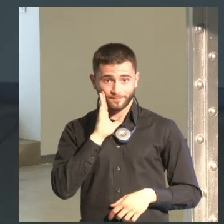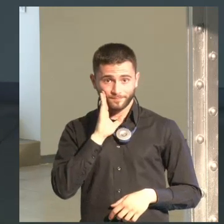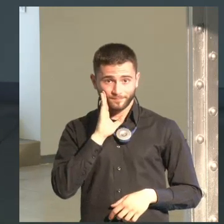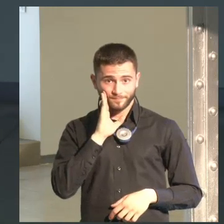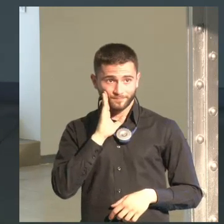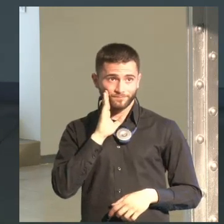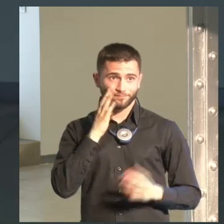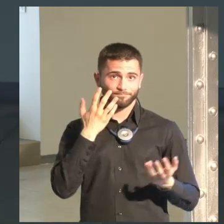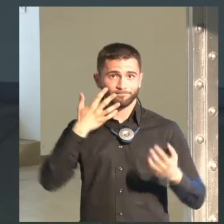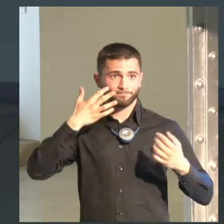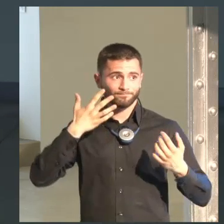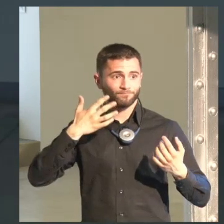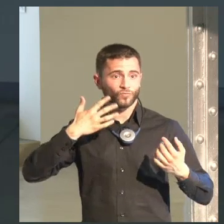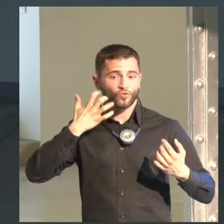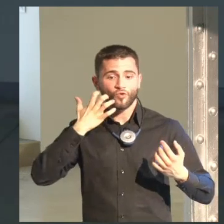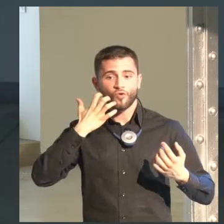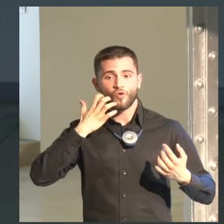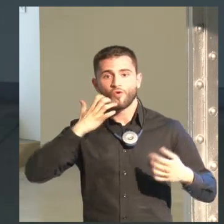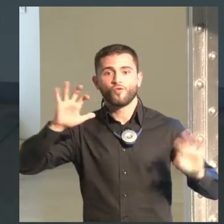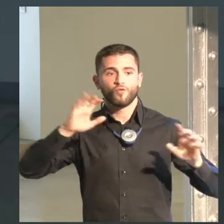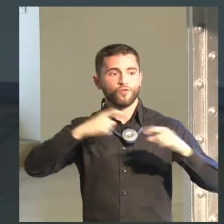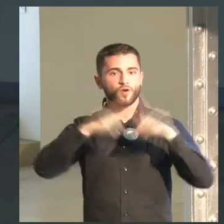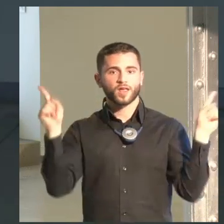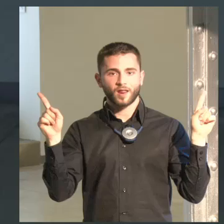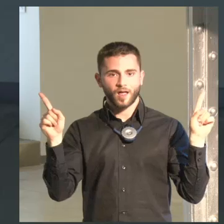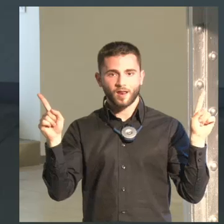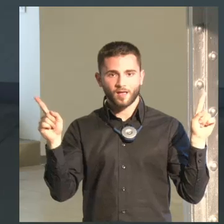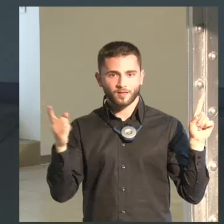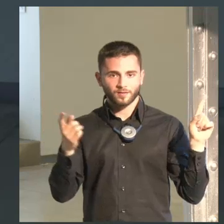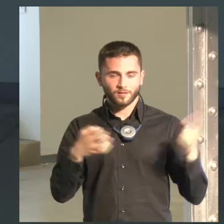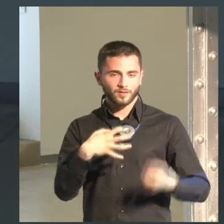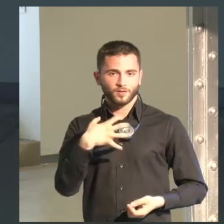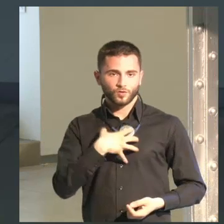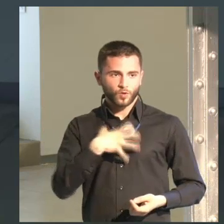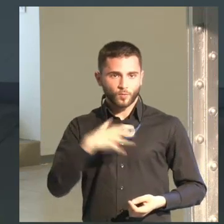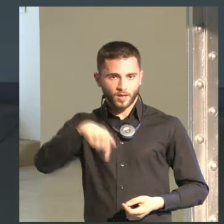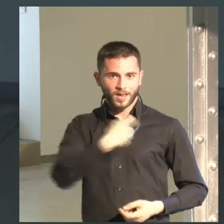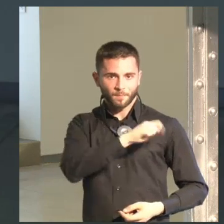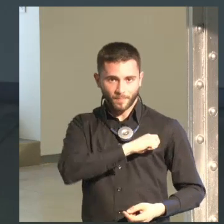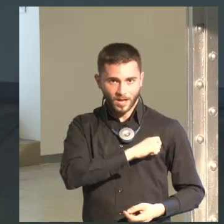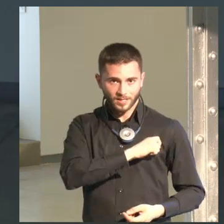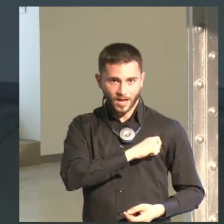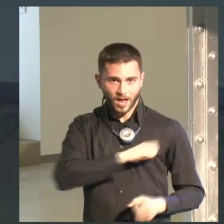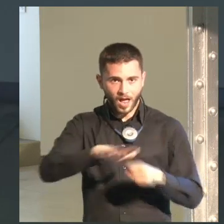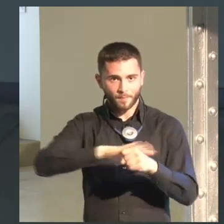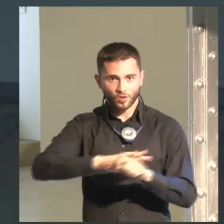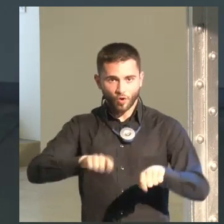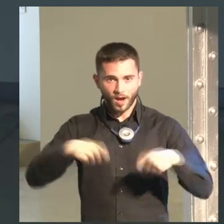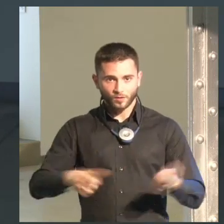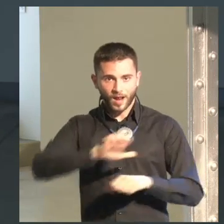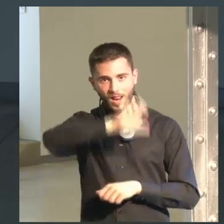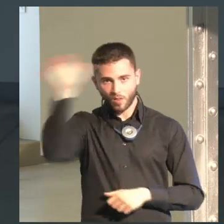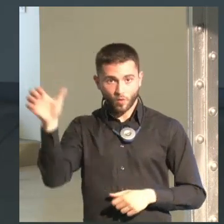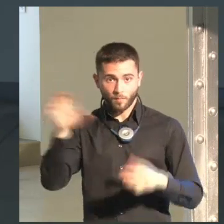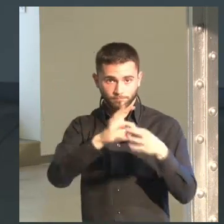muy originales y hacer una ínsula barataria. Tenemos, y en España, por tanto, nuestro ámbito natural es la Unión